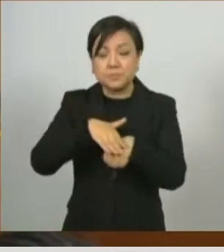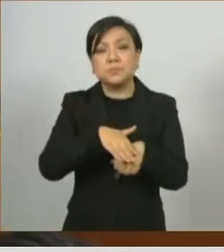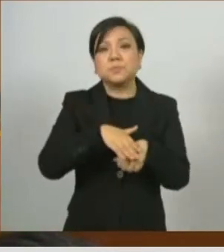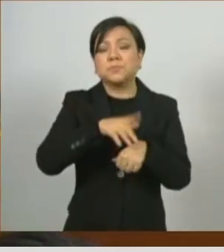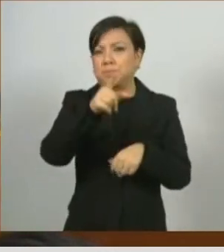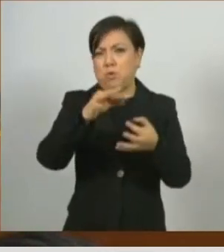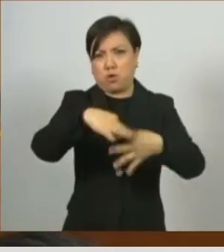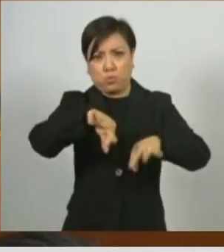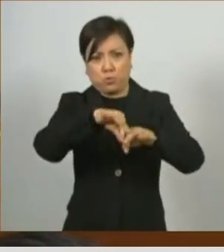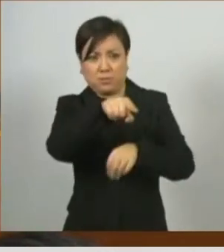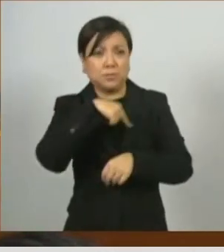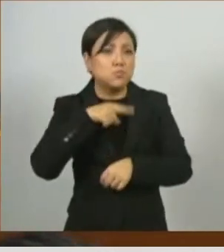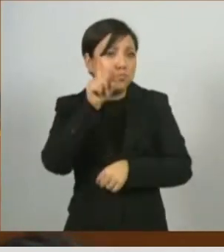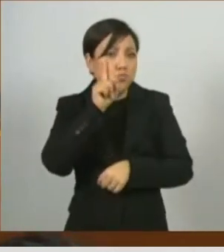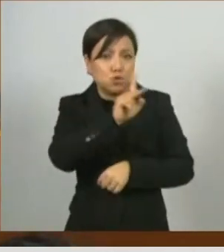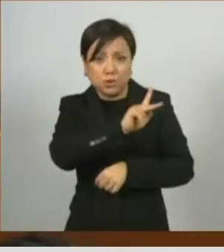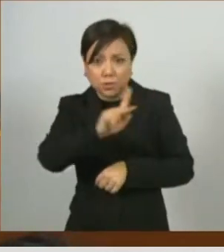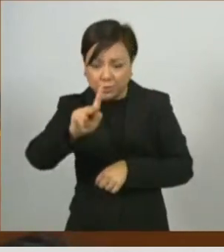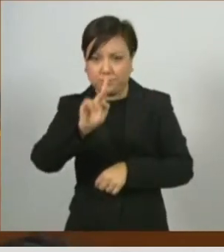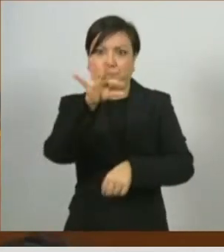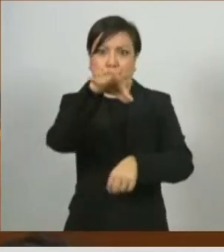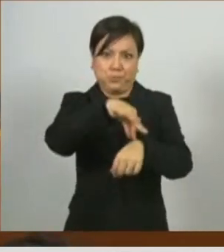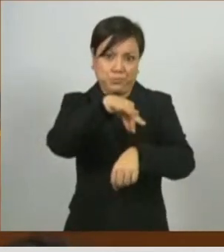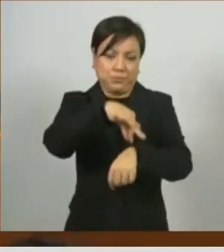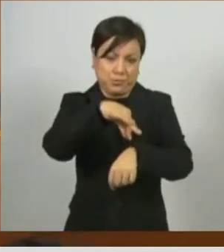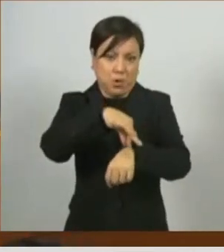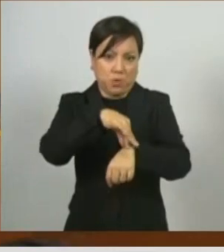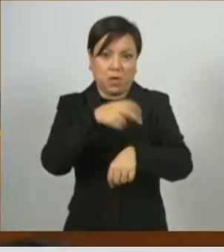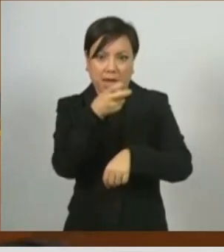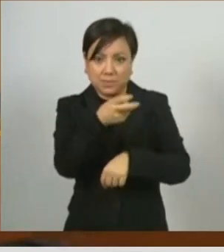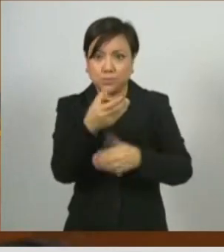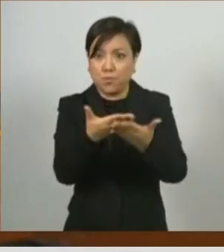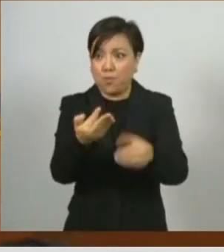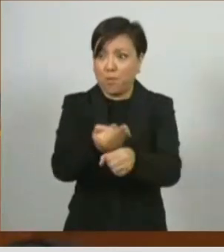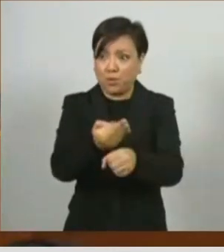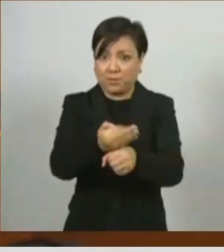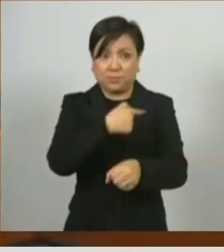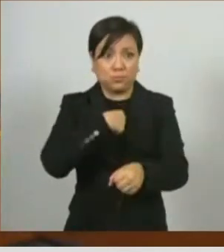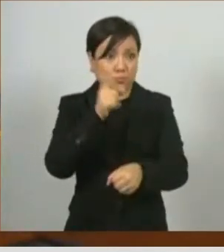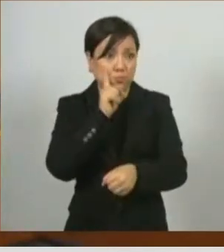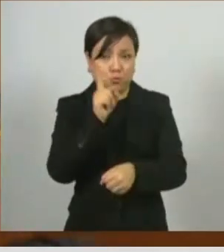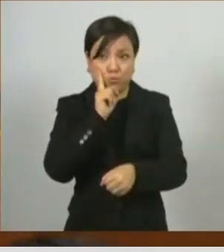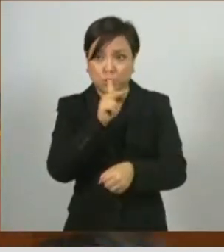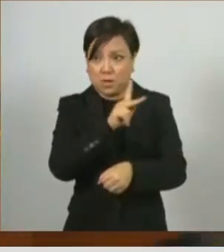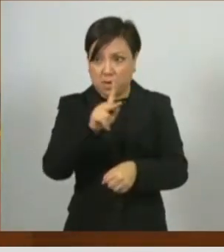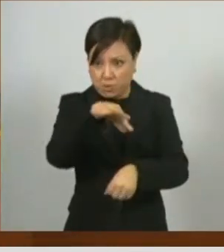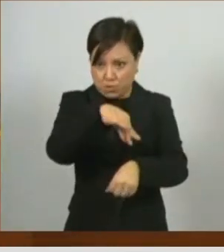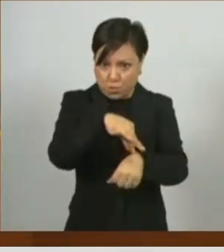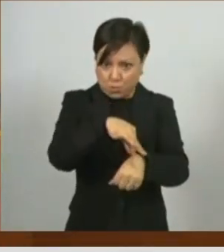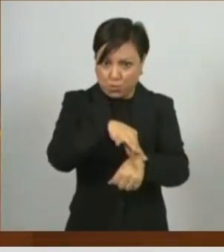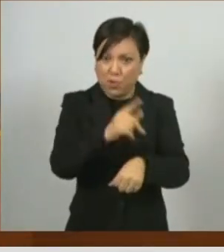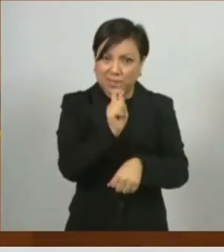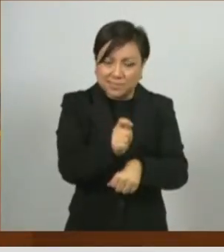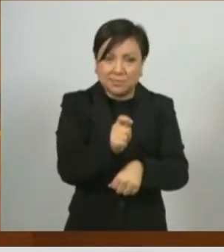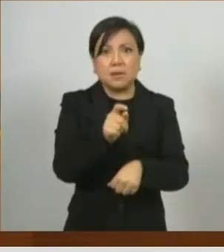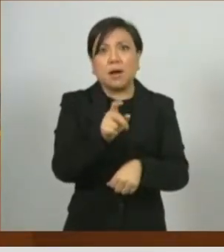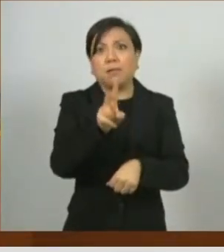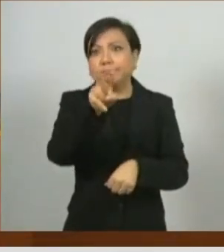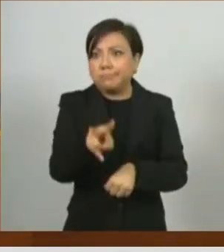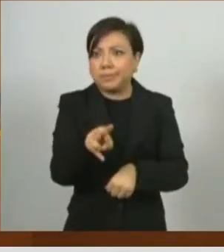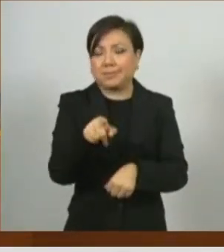que en este país una vez más estamos padeciendo la lamentable muerte